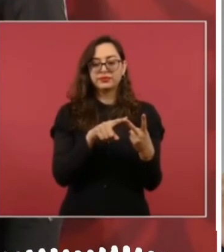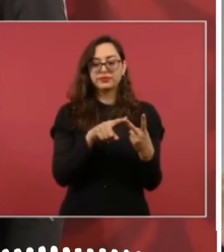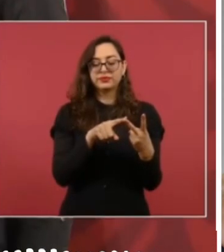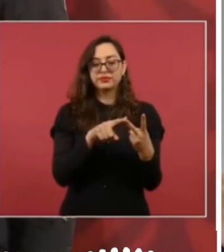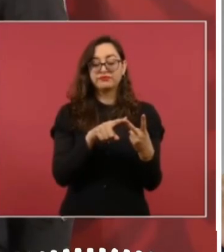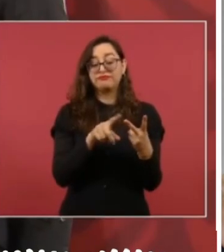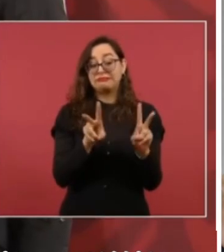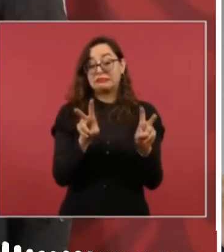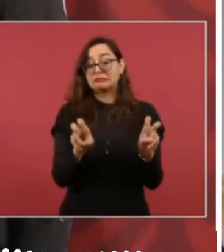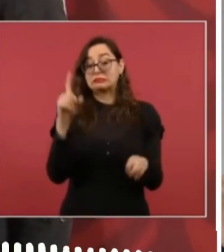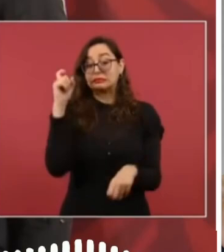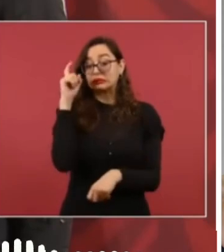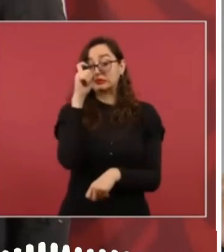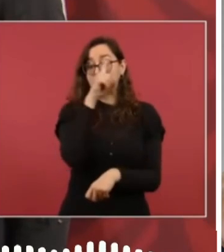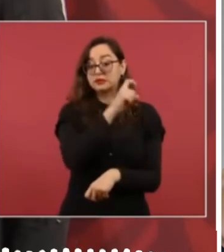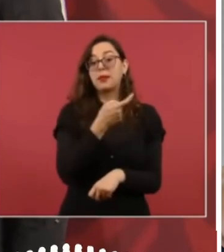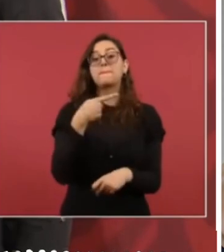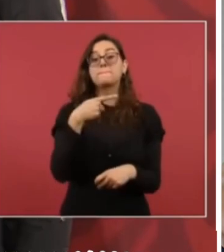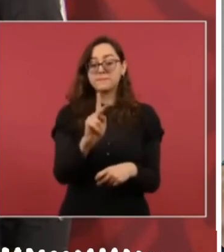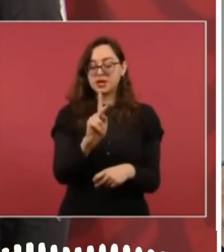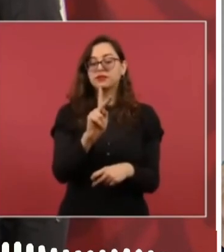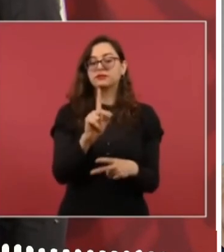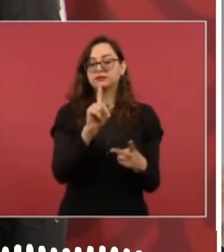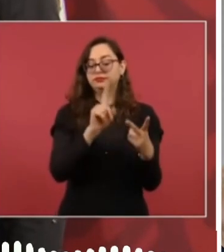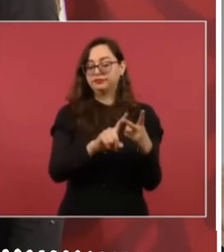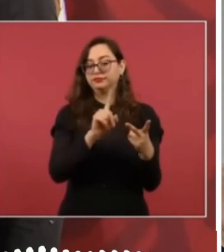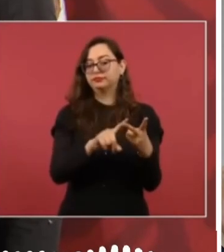en mi legítimo derecho y yo a eso me acojo.